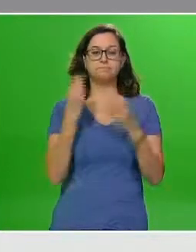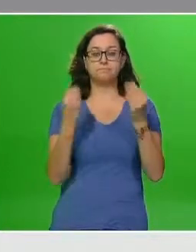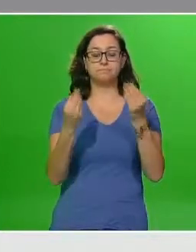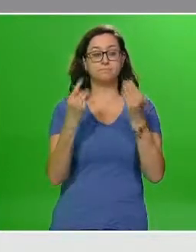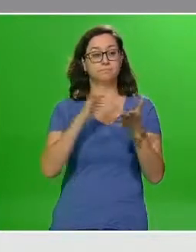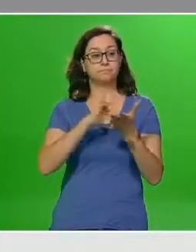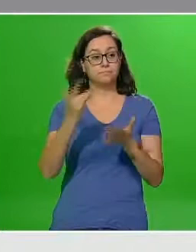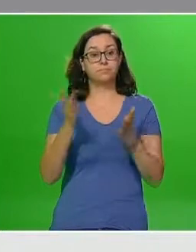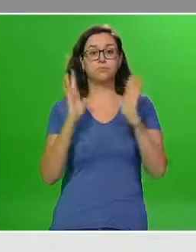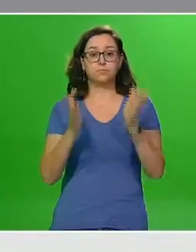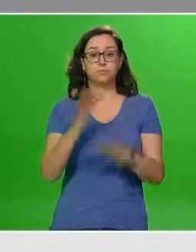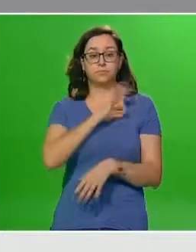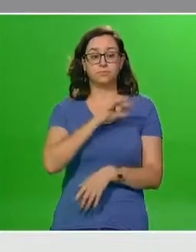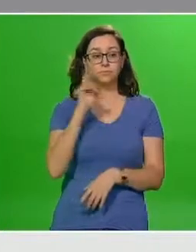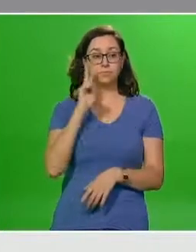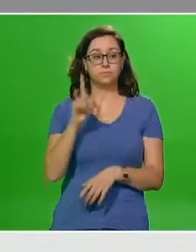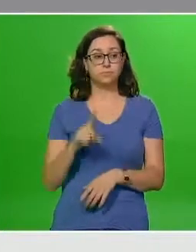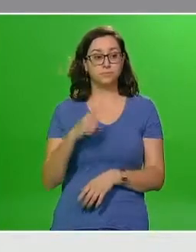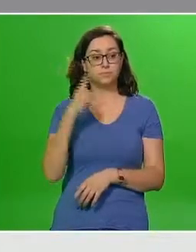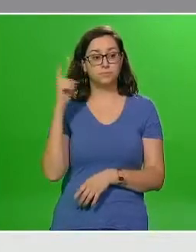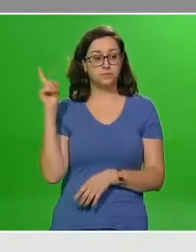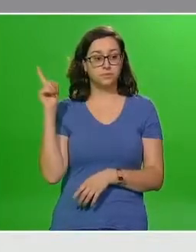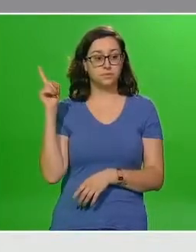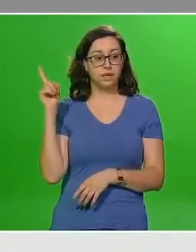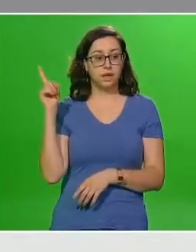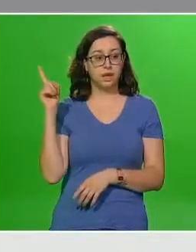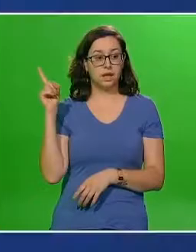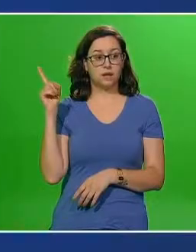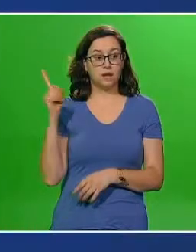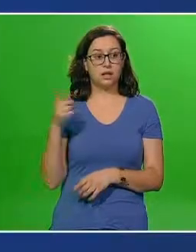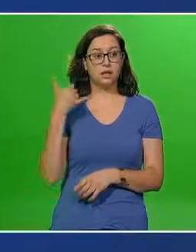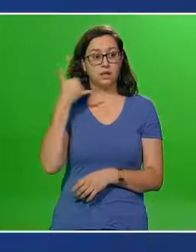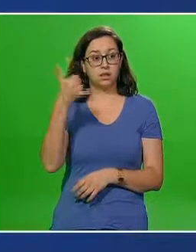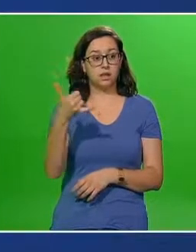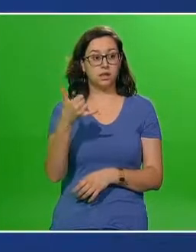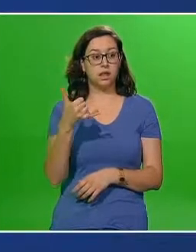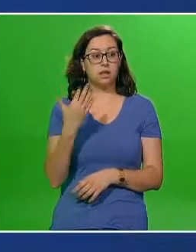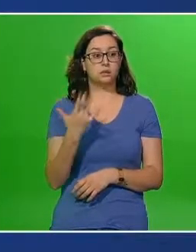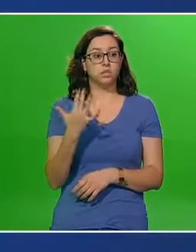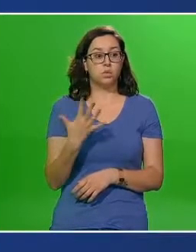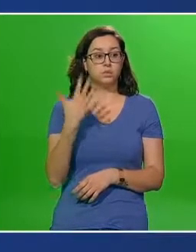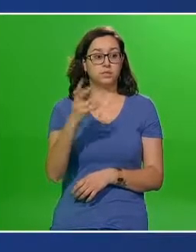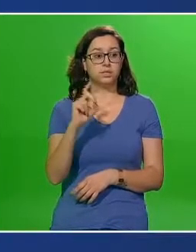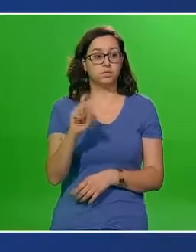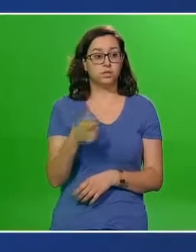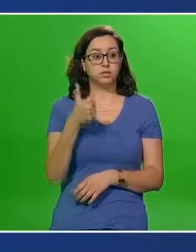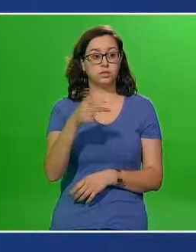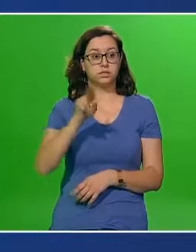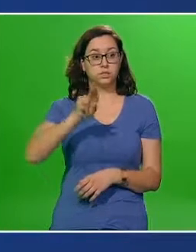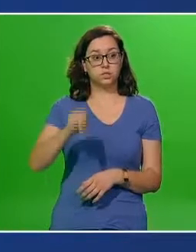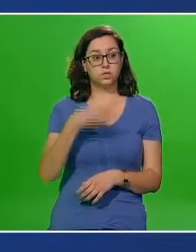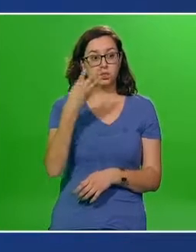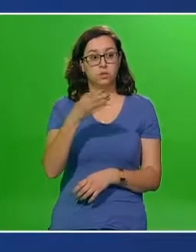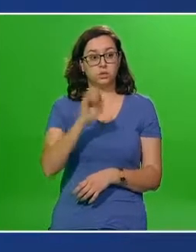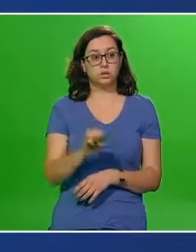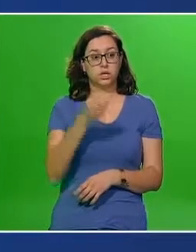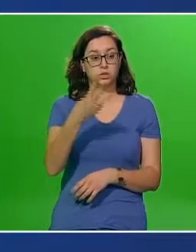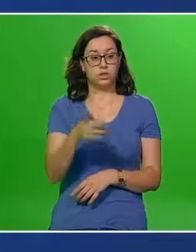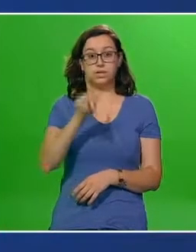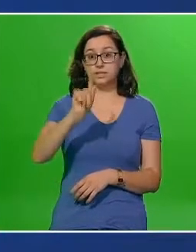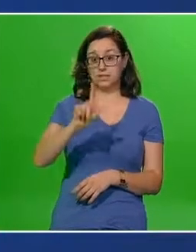Aquí está el número telefónico al que pueden marcar, el 55 36 84